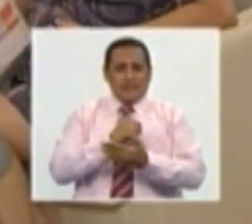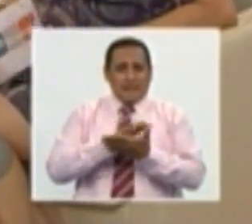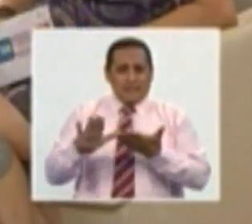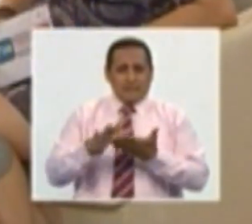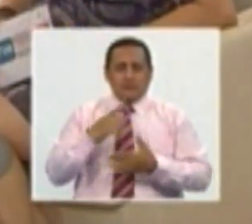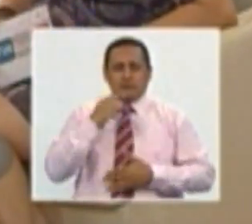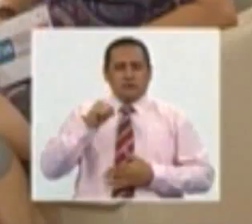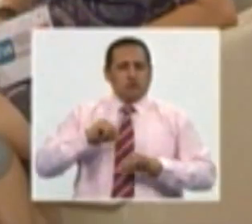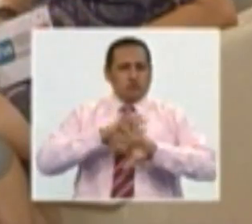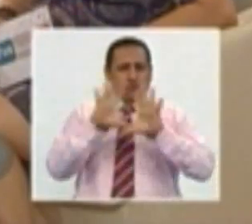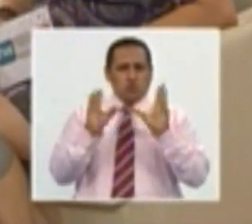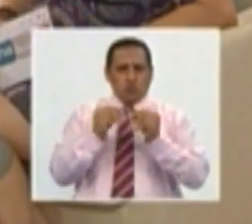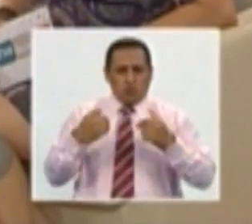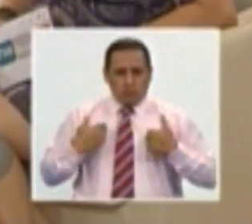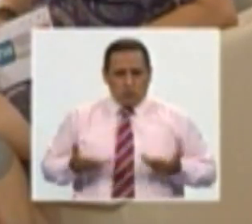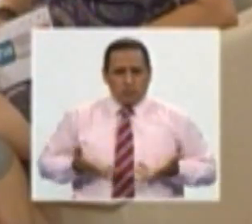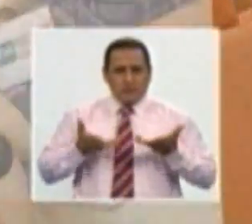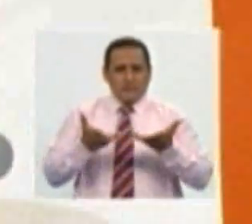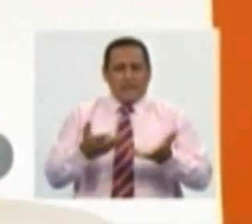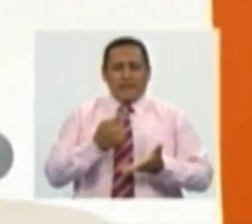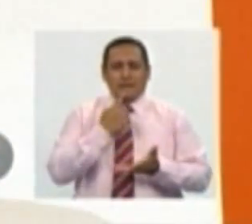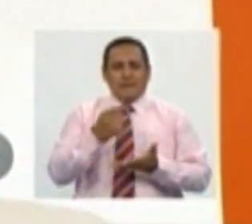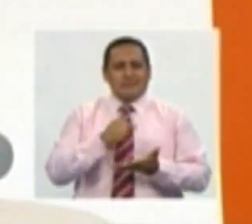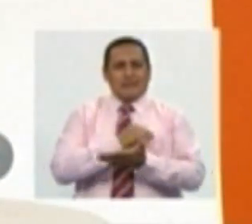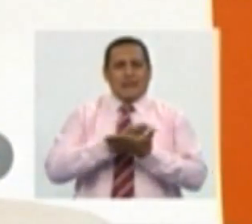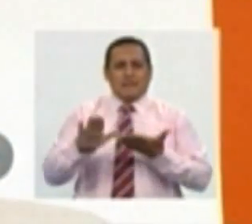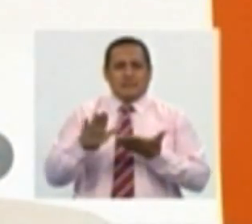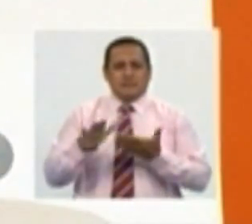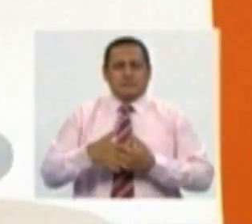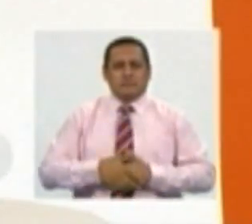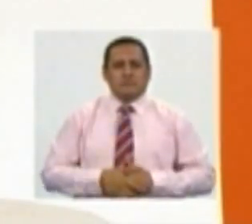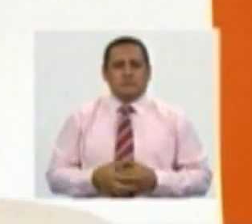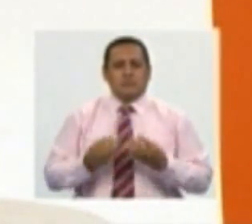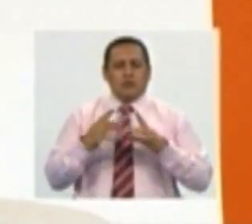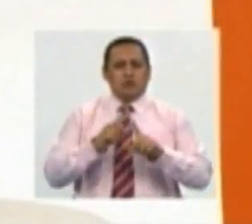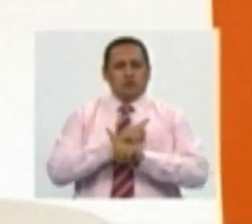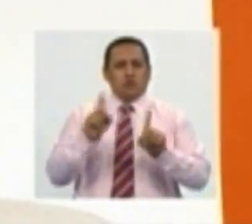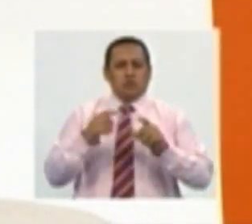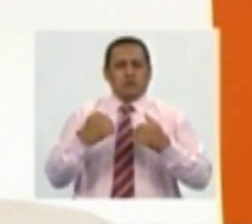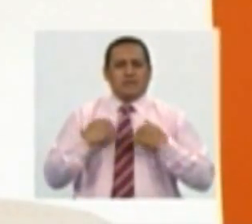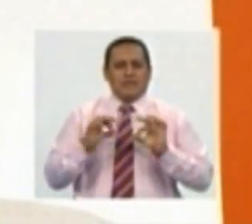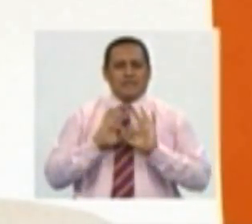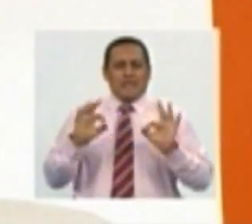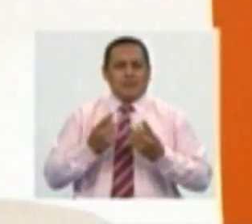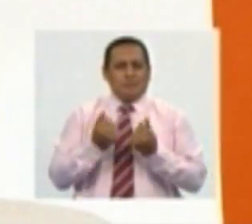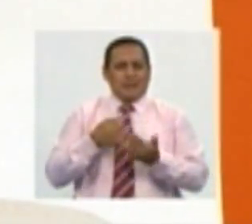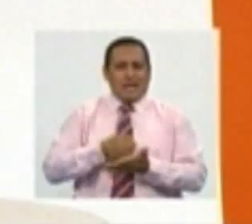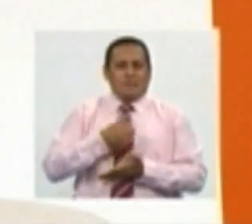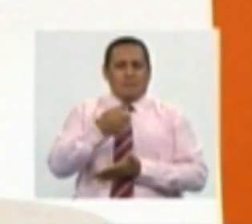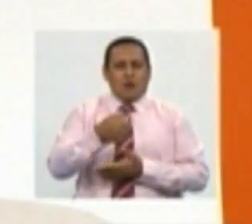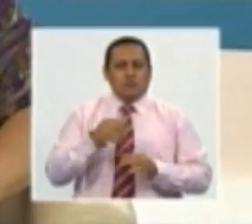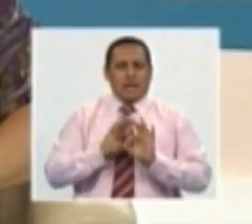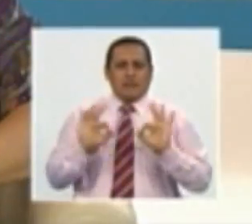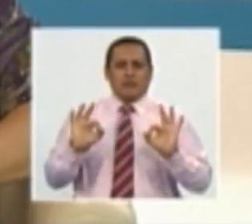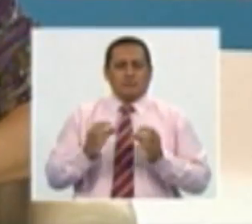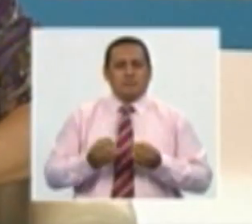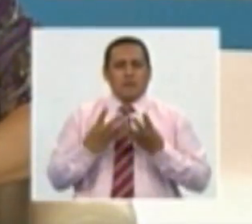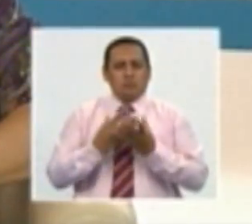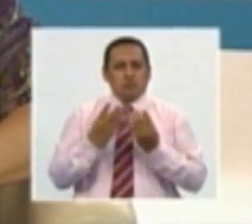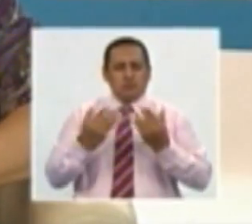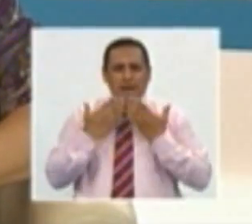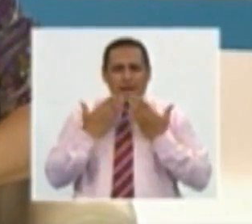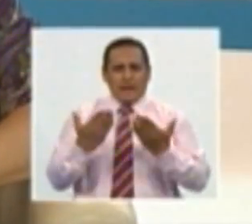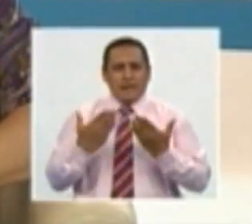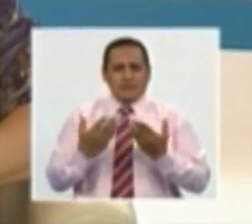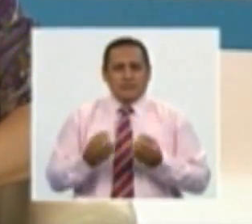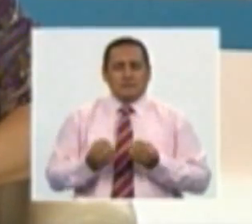gratuitas? Sí, todo lo que SUNAFIL realiza es completamente gratis. No tiene ningún costo. Excelente. Bueno, pues muchísimas